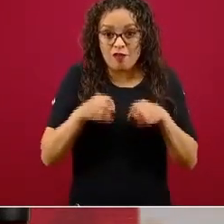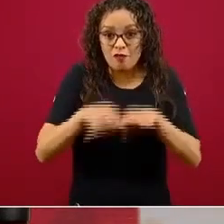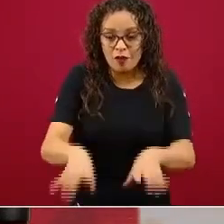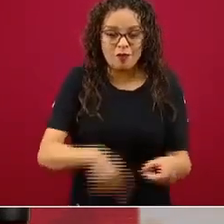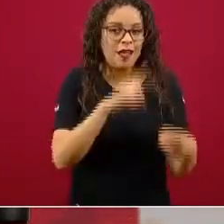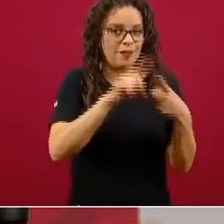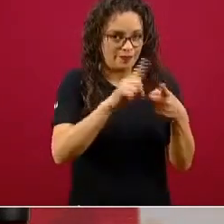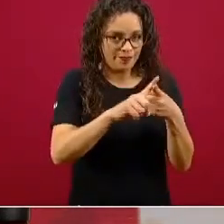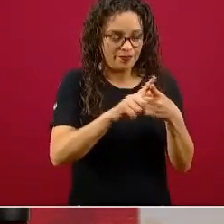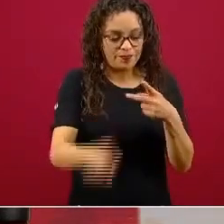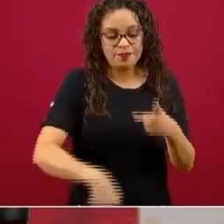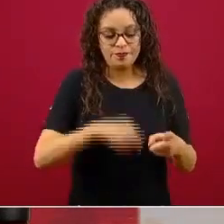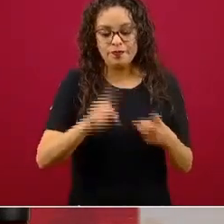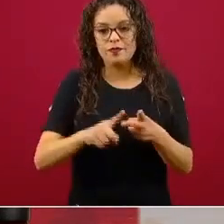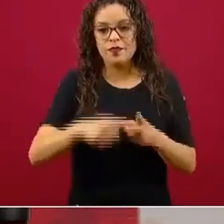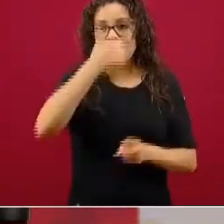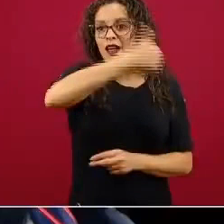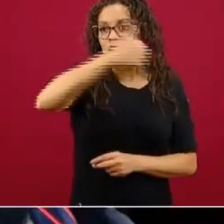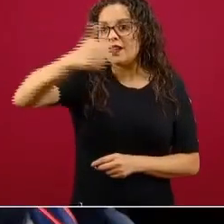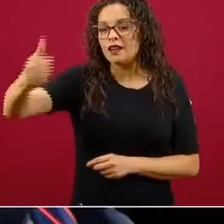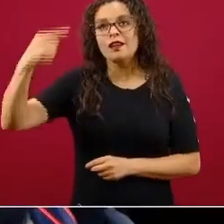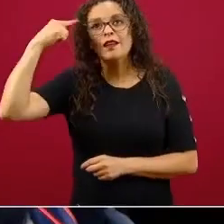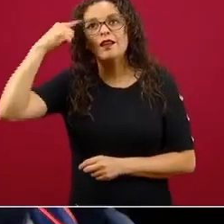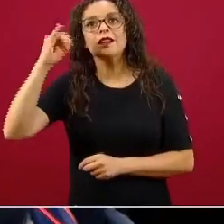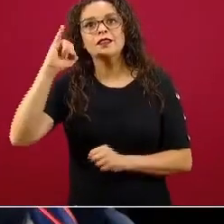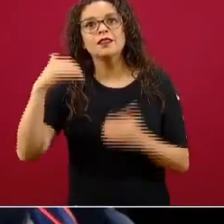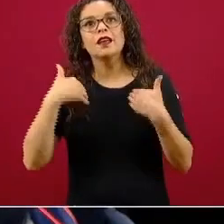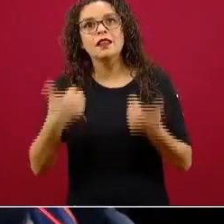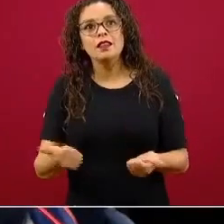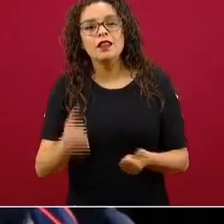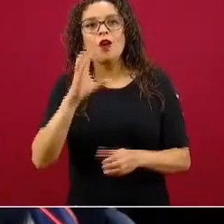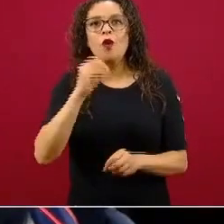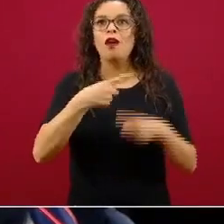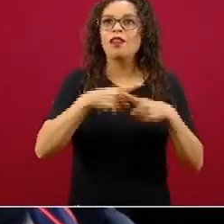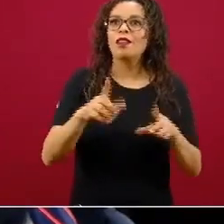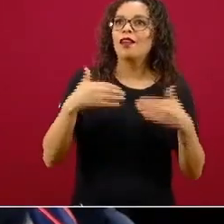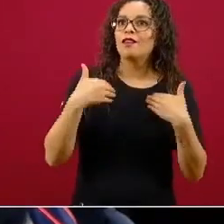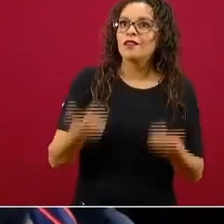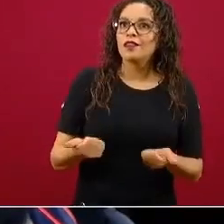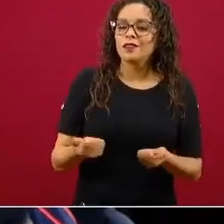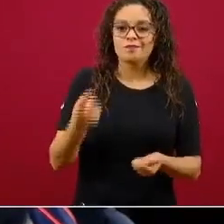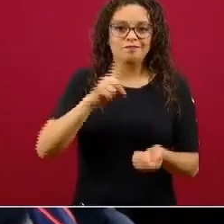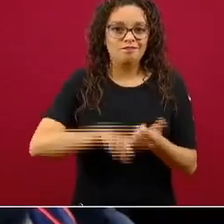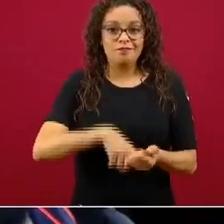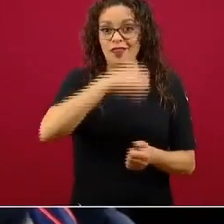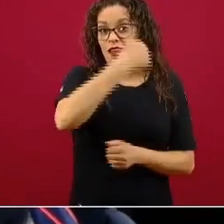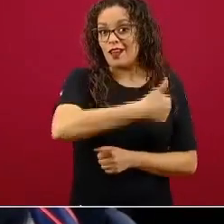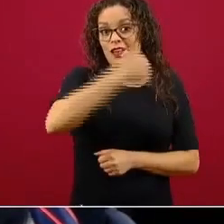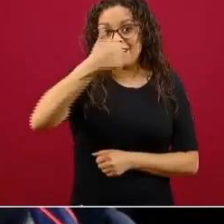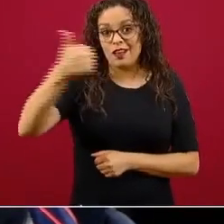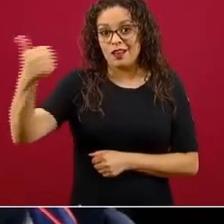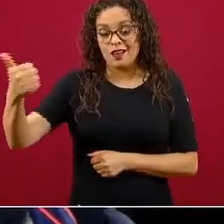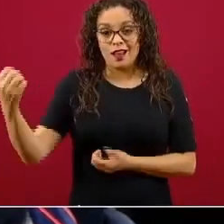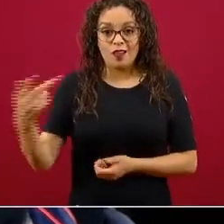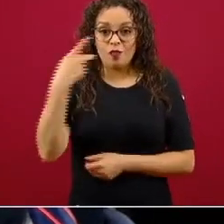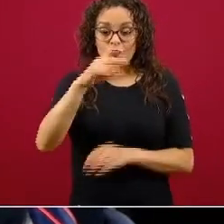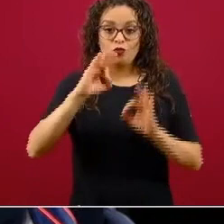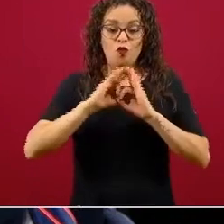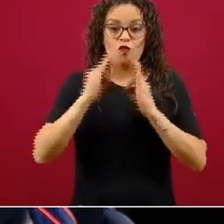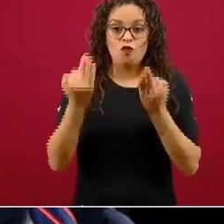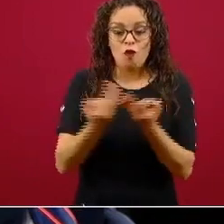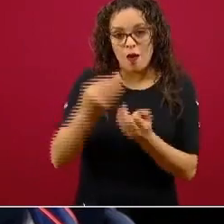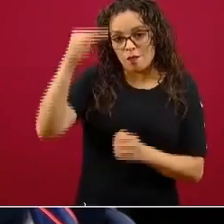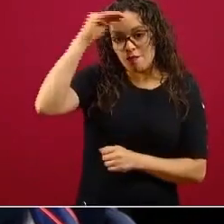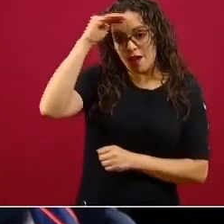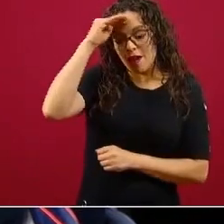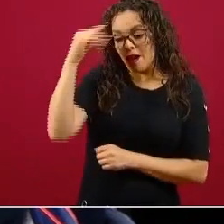puede interpretar cada una de las personas, pues es la versión que cada persona, de acuerdo a su